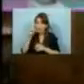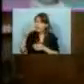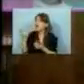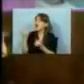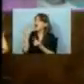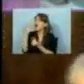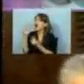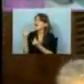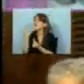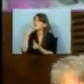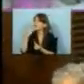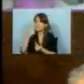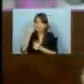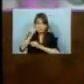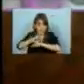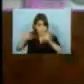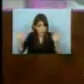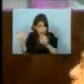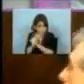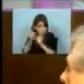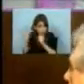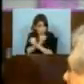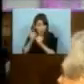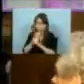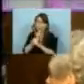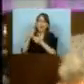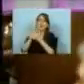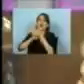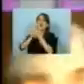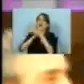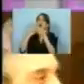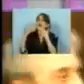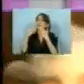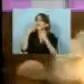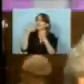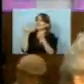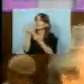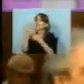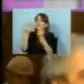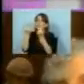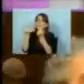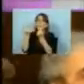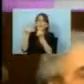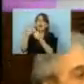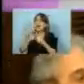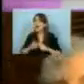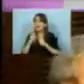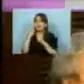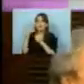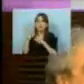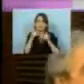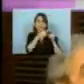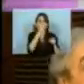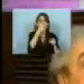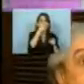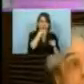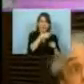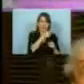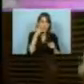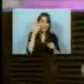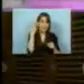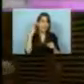fueron a coquetear. Fueron a buscar un sí y estaban arreglando solamente números, según lo que me dijeron a mí. Y a vos, Adrián, te consta que ayer habló